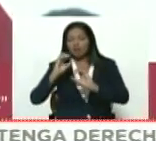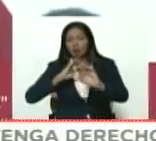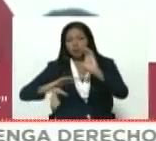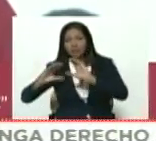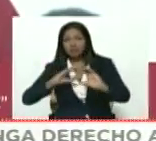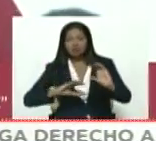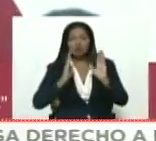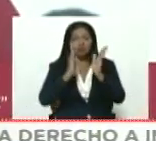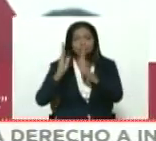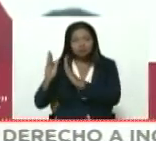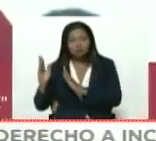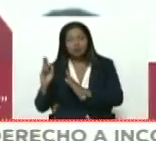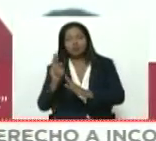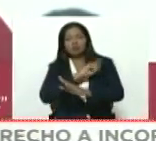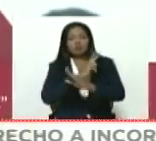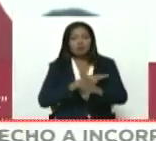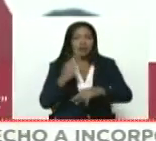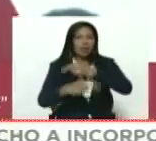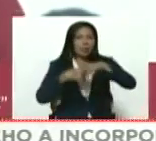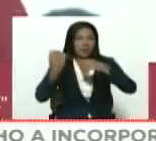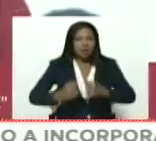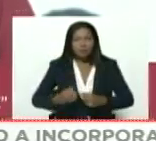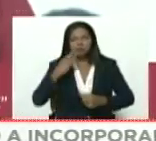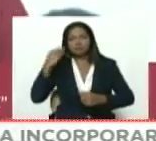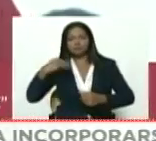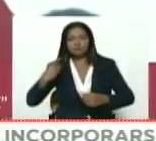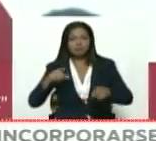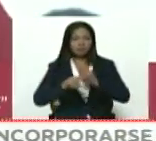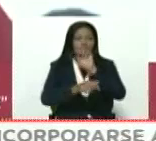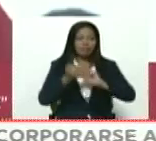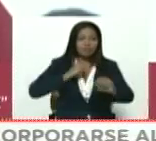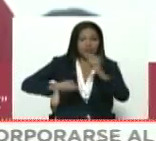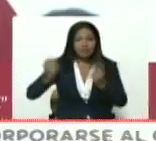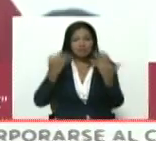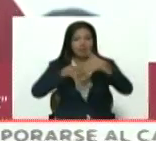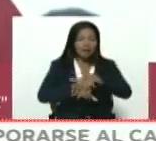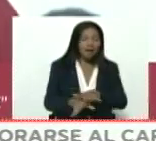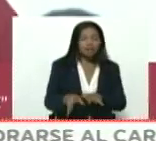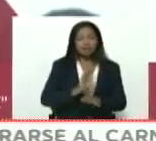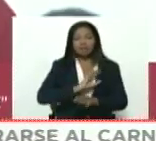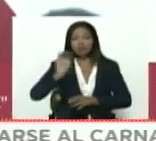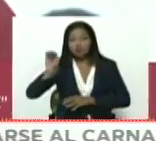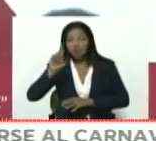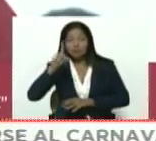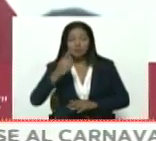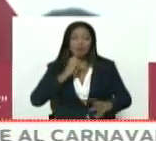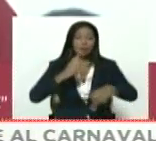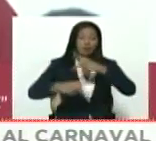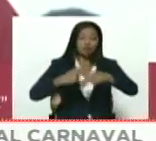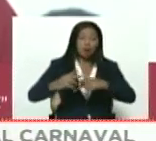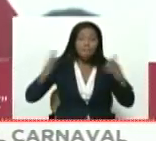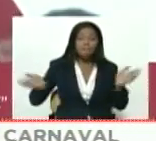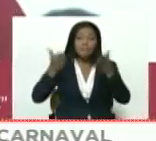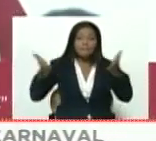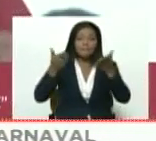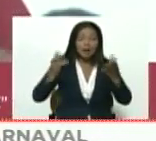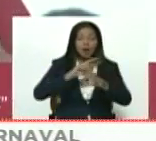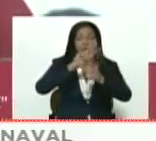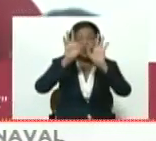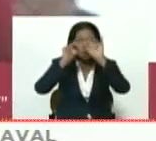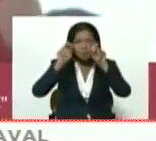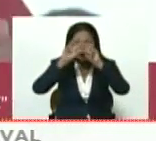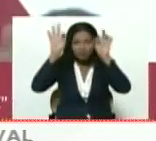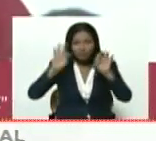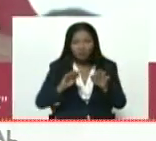la organización de las fuerzas revolucionarias de la juventud, la defensa integral de la nación y la producción para el impulso del nuevo modelo